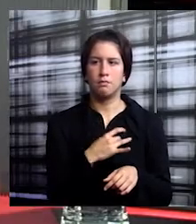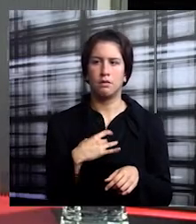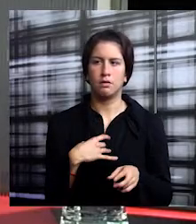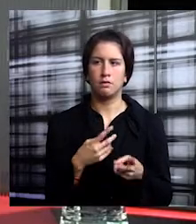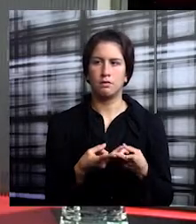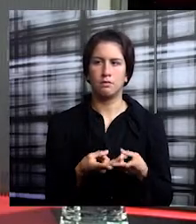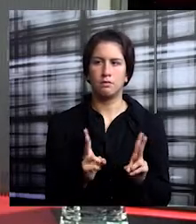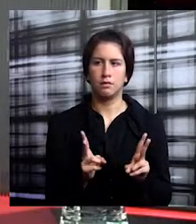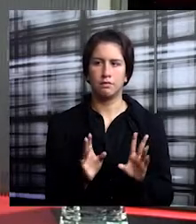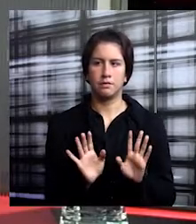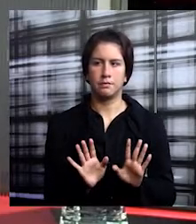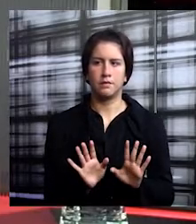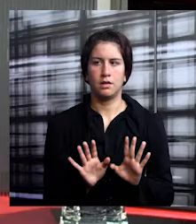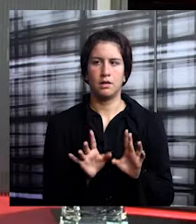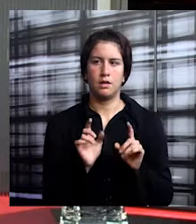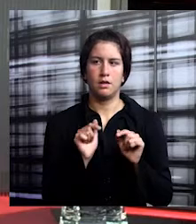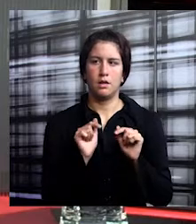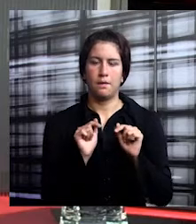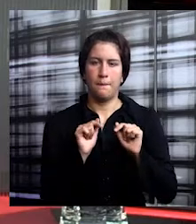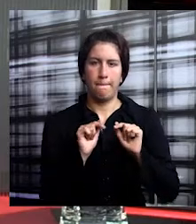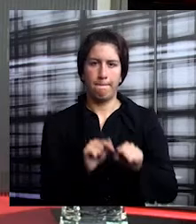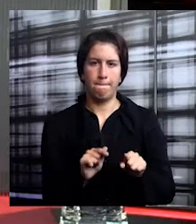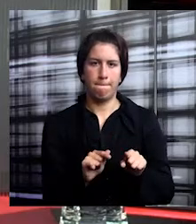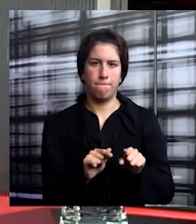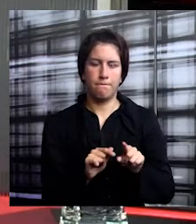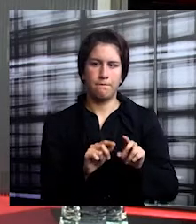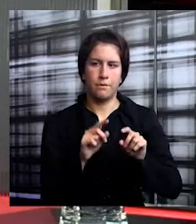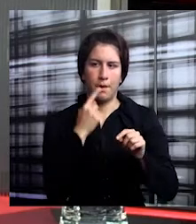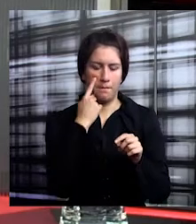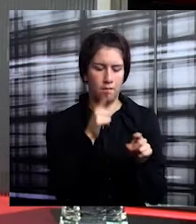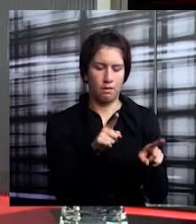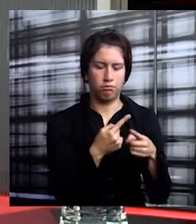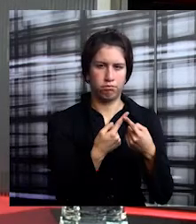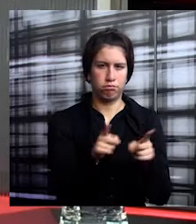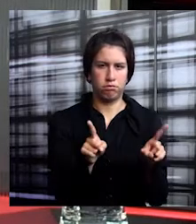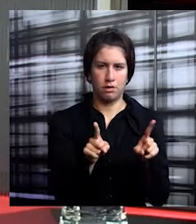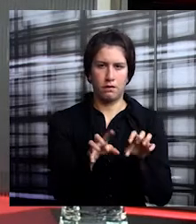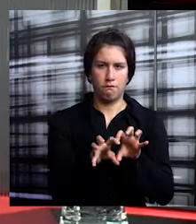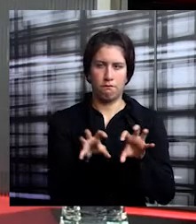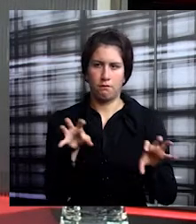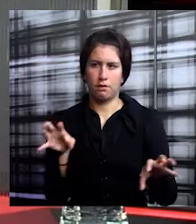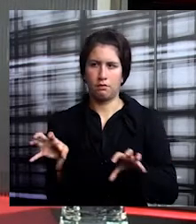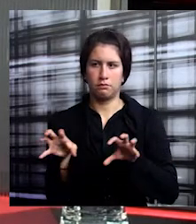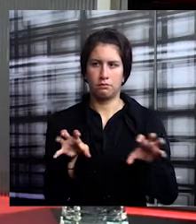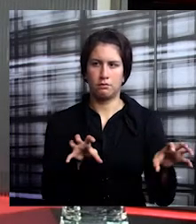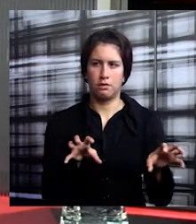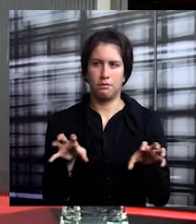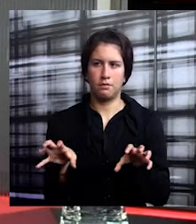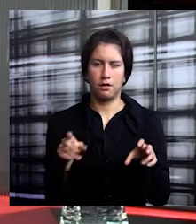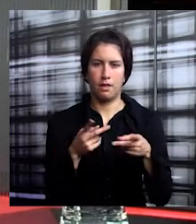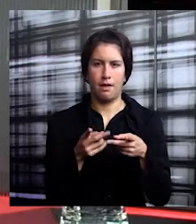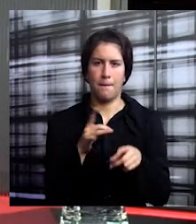con algunos que han criticado de manera muy acerba al Ministerio Público. ¿Por qué?